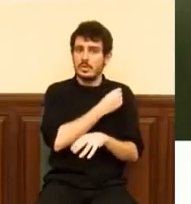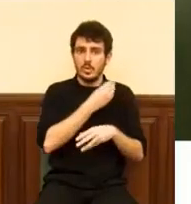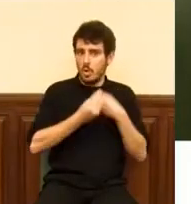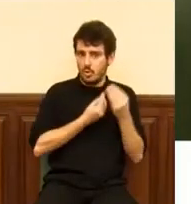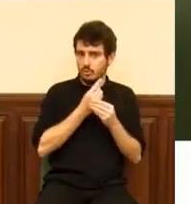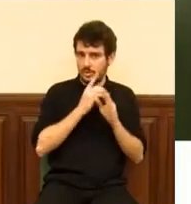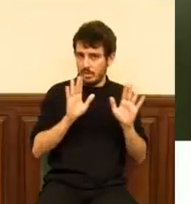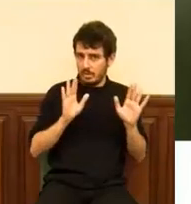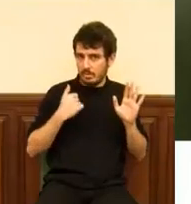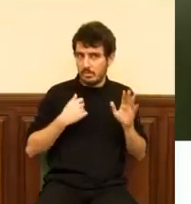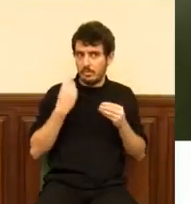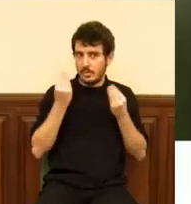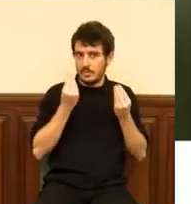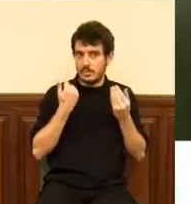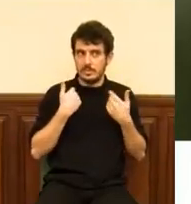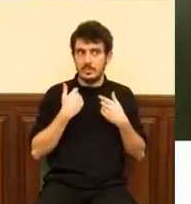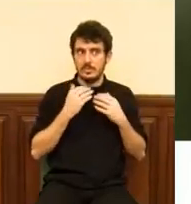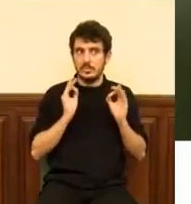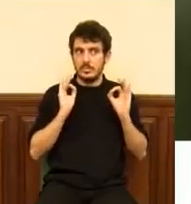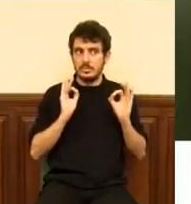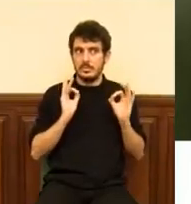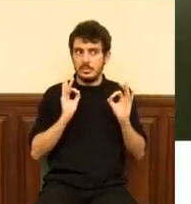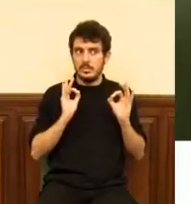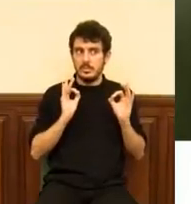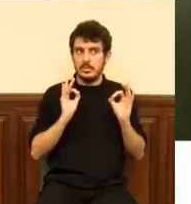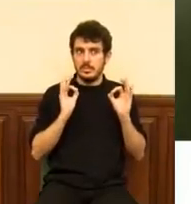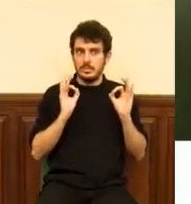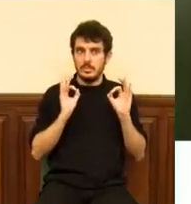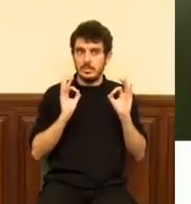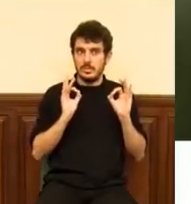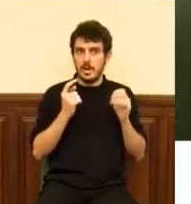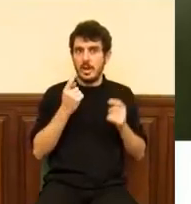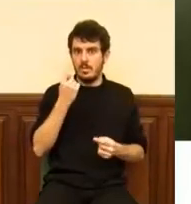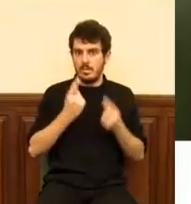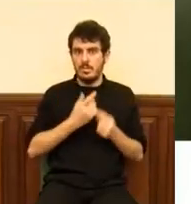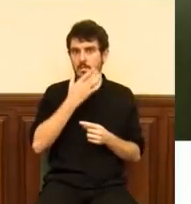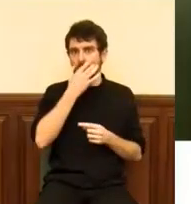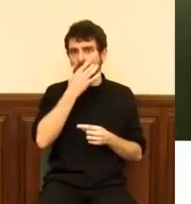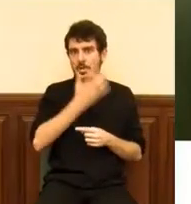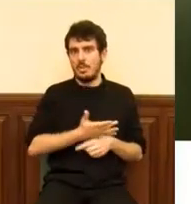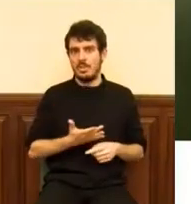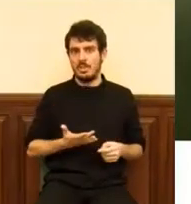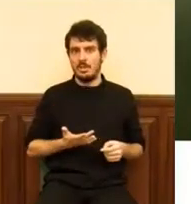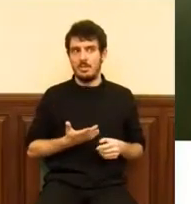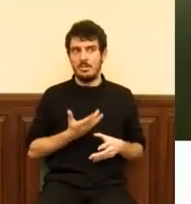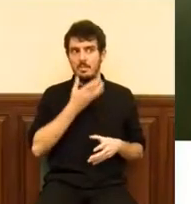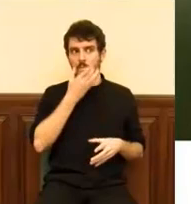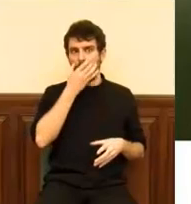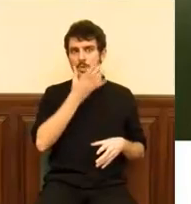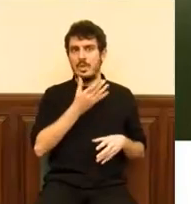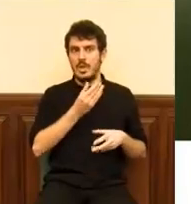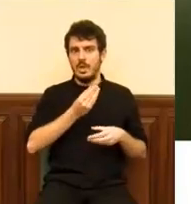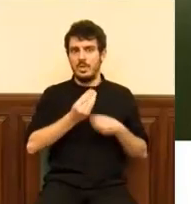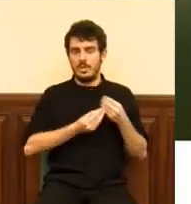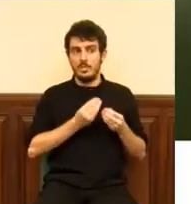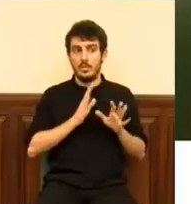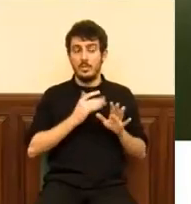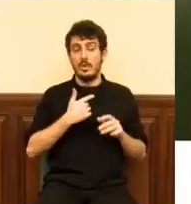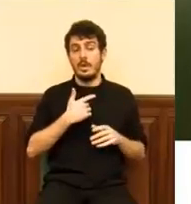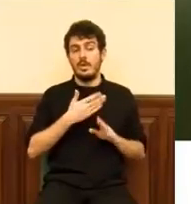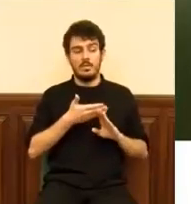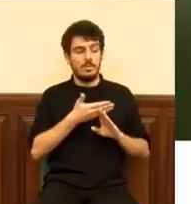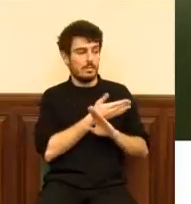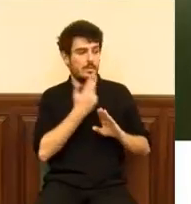estaría de más, y es que hay veces que da hasta un poco de vergüenza tener que hacerlo, pero bueno, visto lo